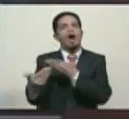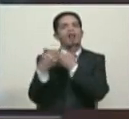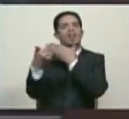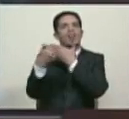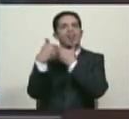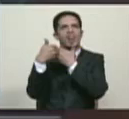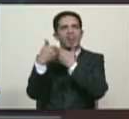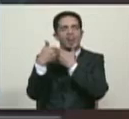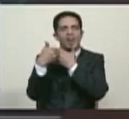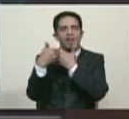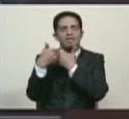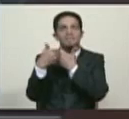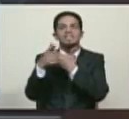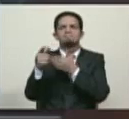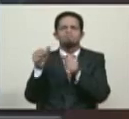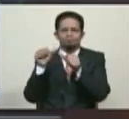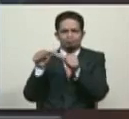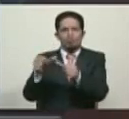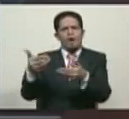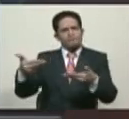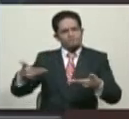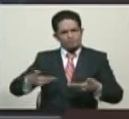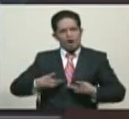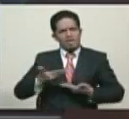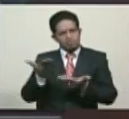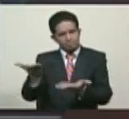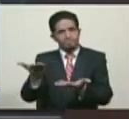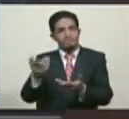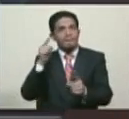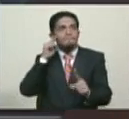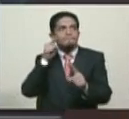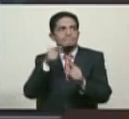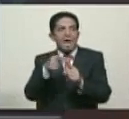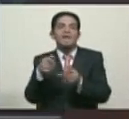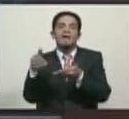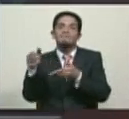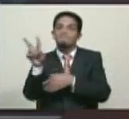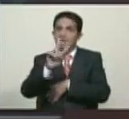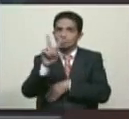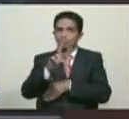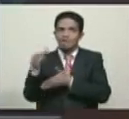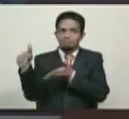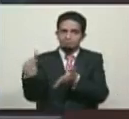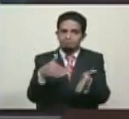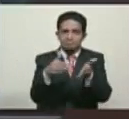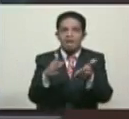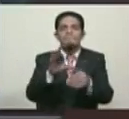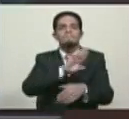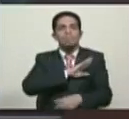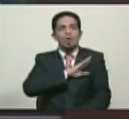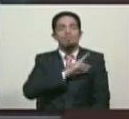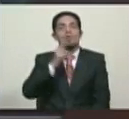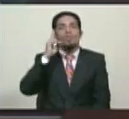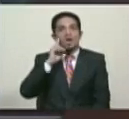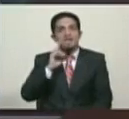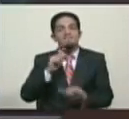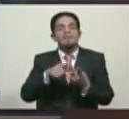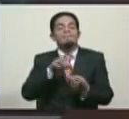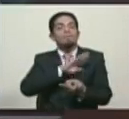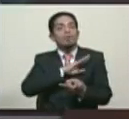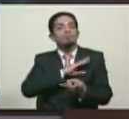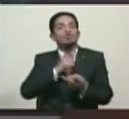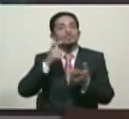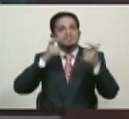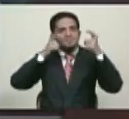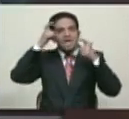y continúe haciendo los esfuerzos necesarios para enrumbar a esta patria de Bolívar y Chávez al anhelo de progreso y